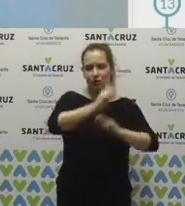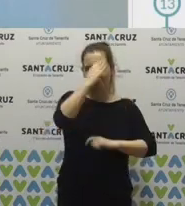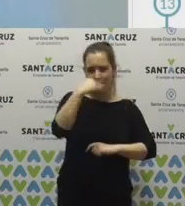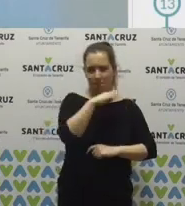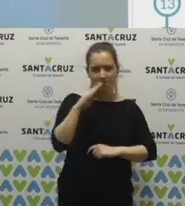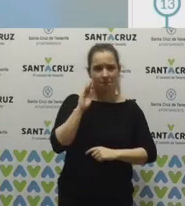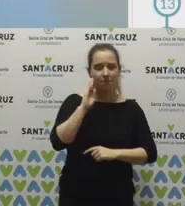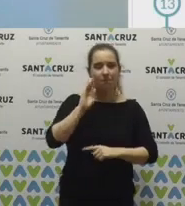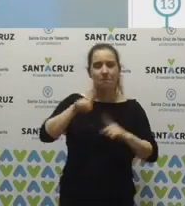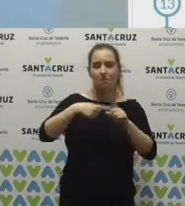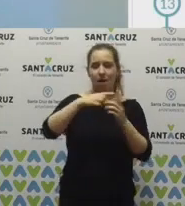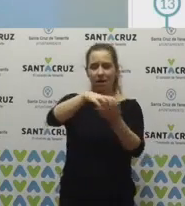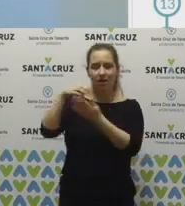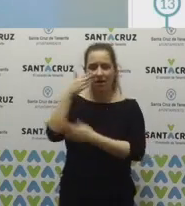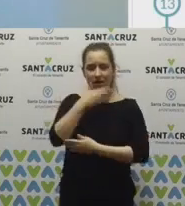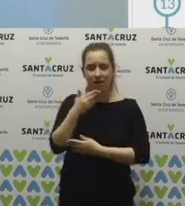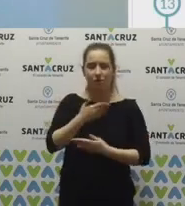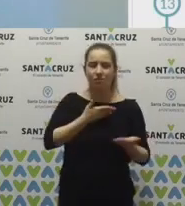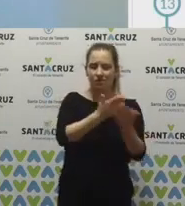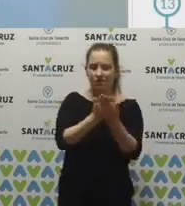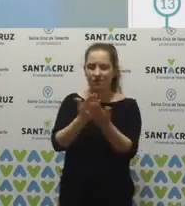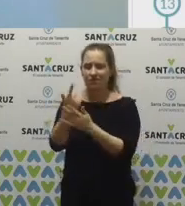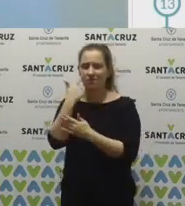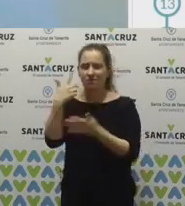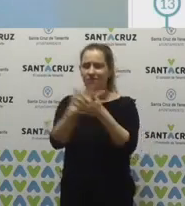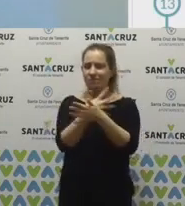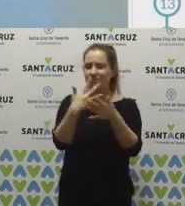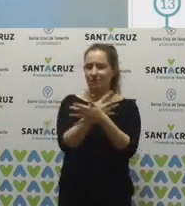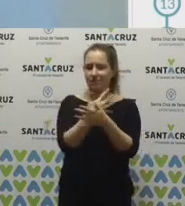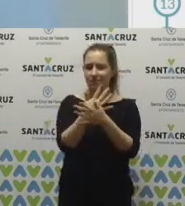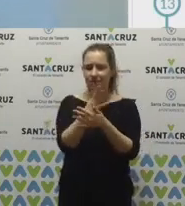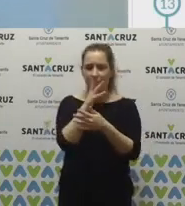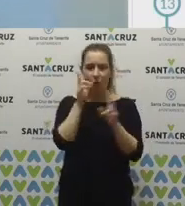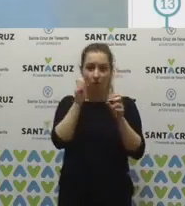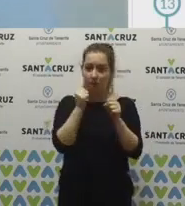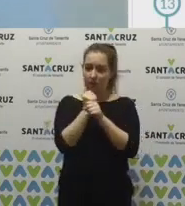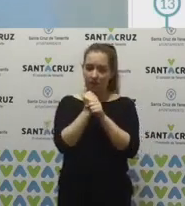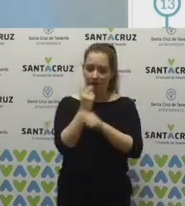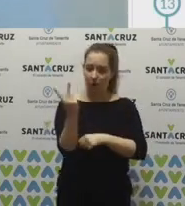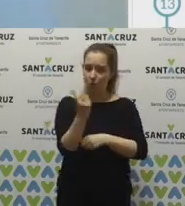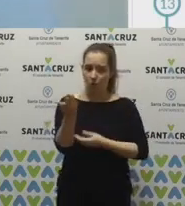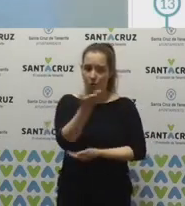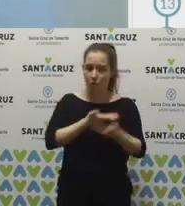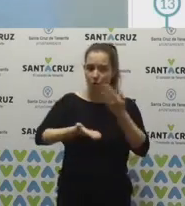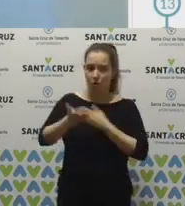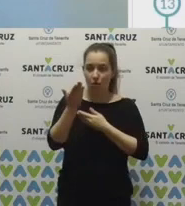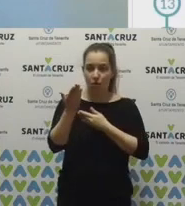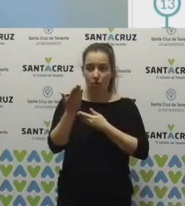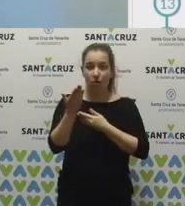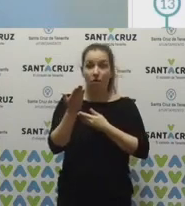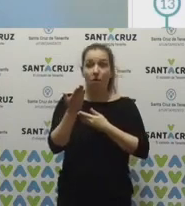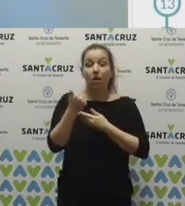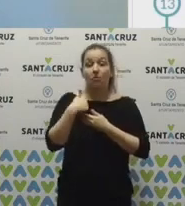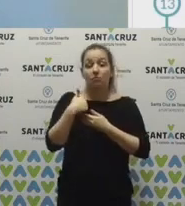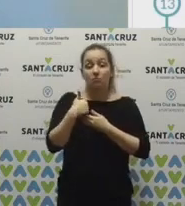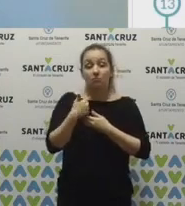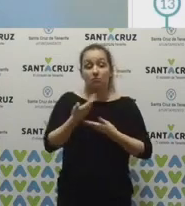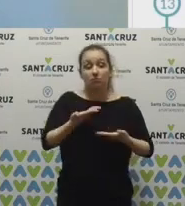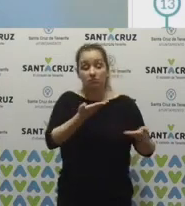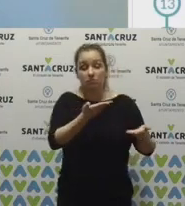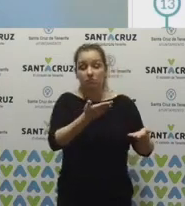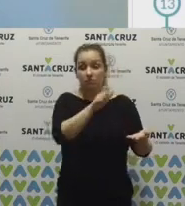una cuestión trabajada con ellos y que no están conformes con el planteamiento que hace la moción por lo tanto invito a doña inmaculada